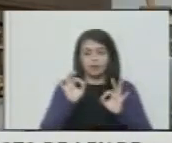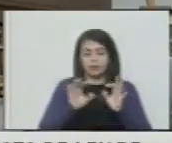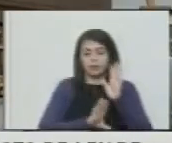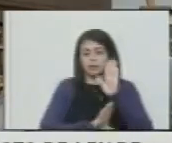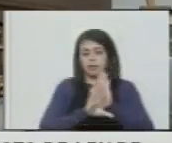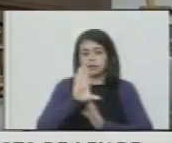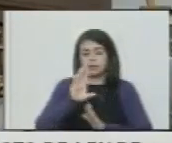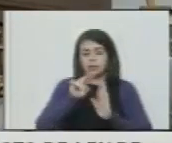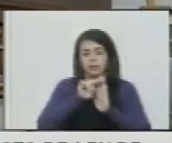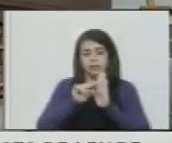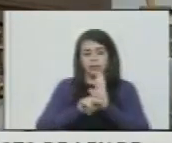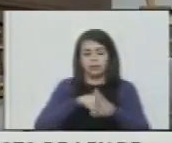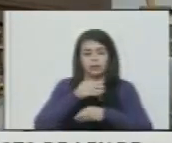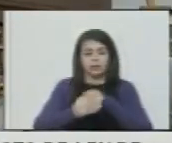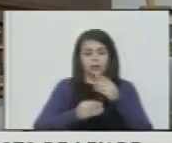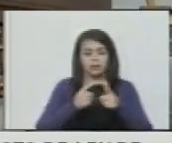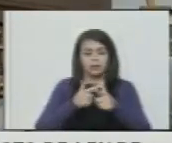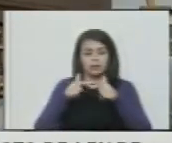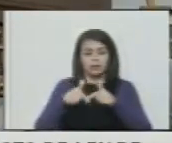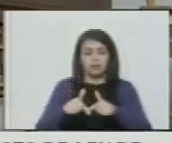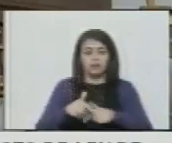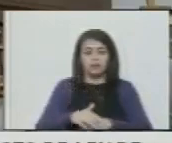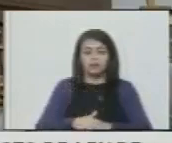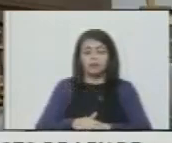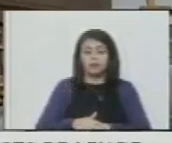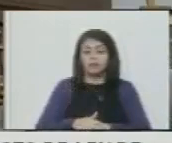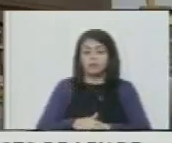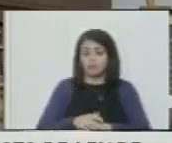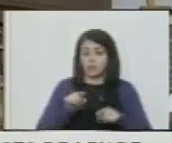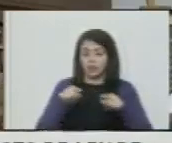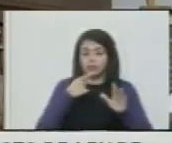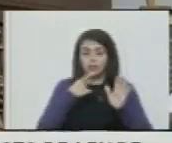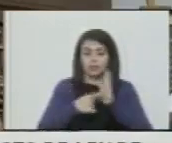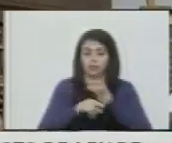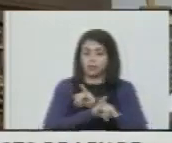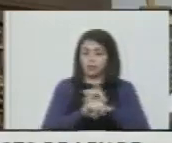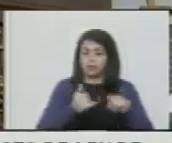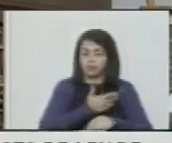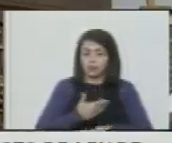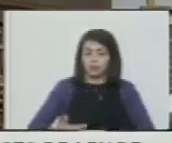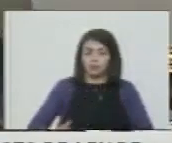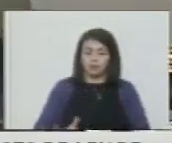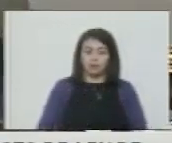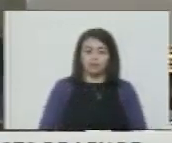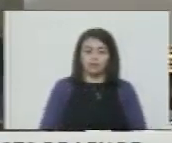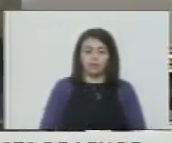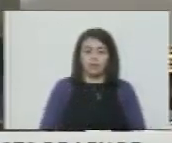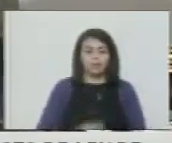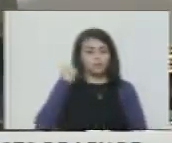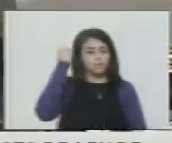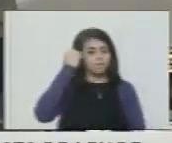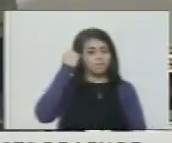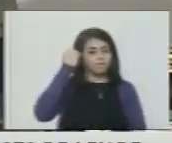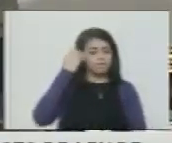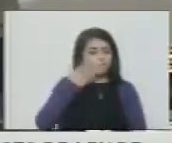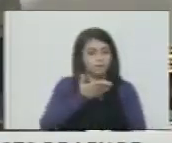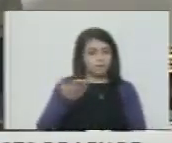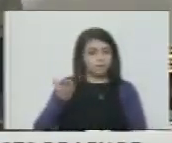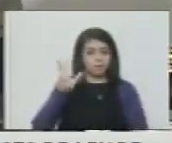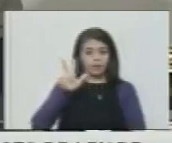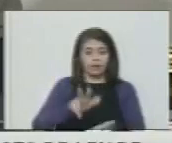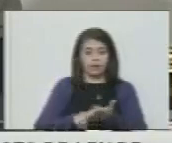se desarrollarán en las normas dictadas al efecto. Es todo, señor presidente. En